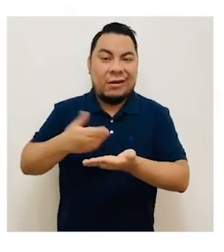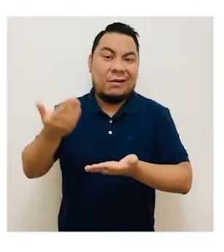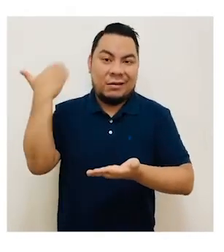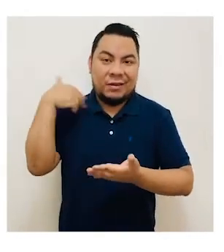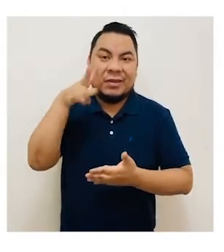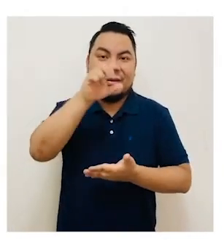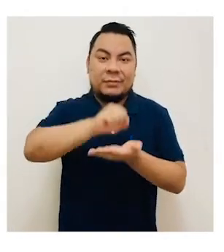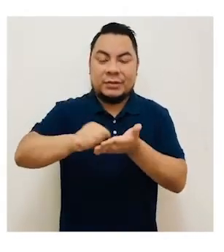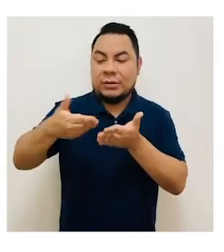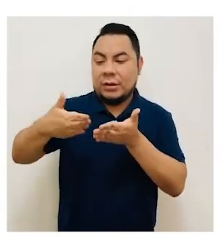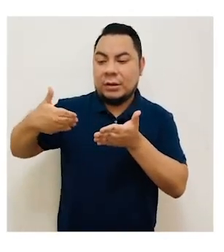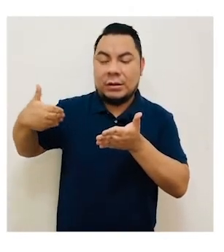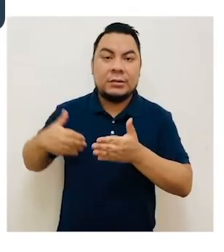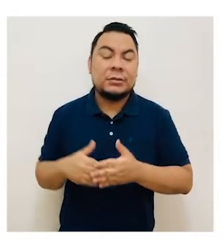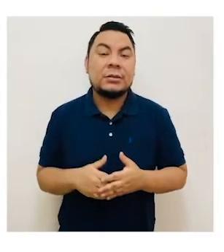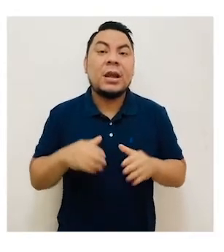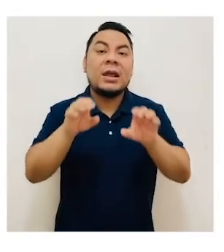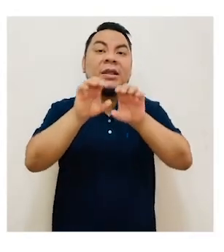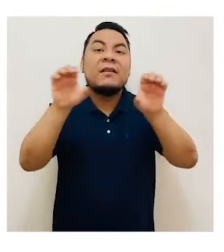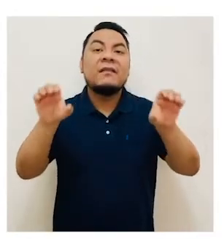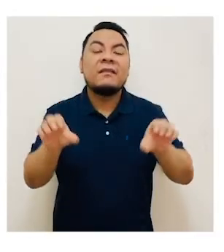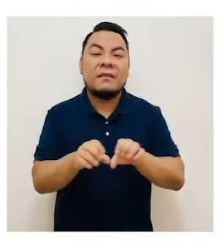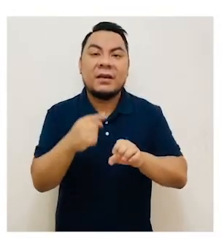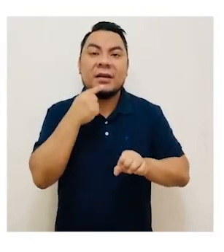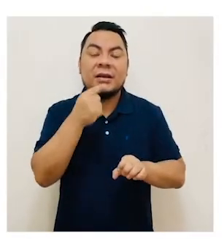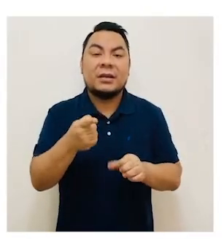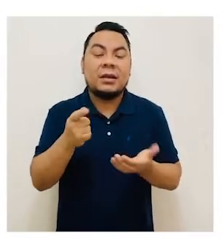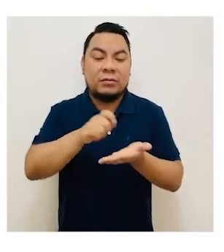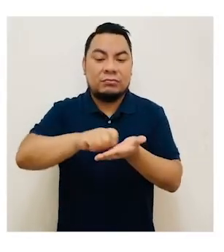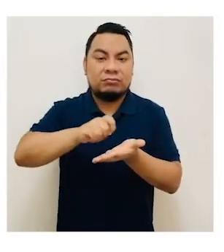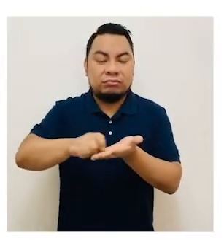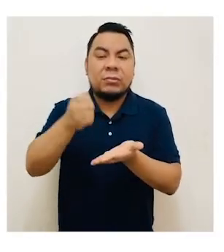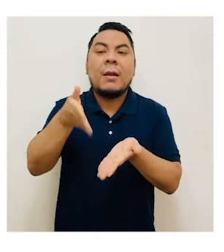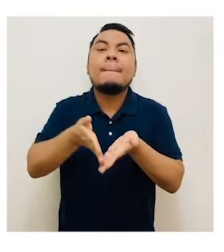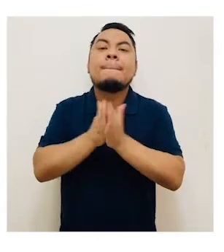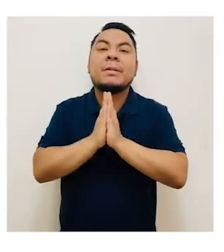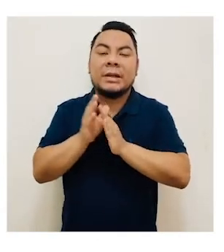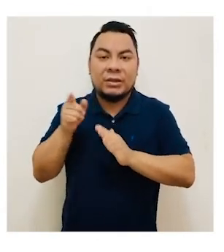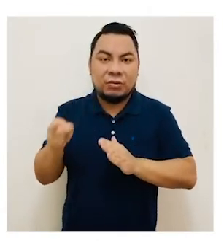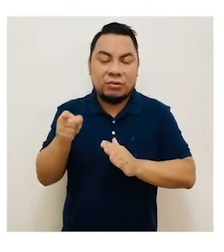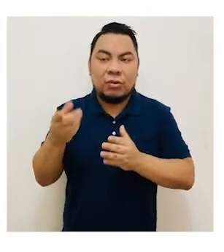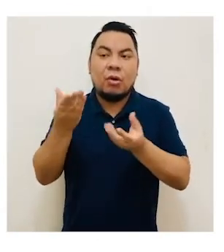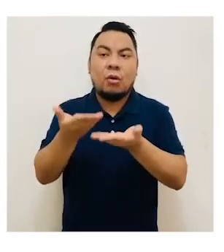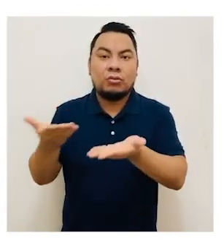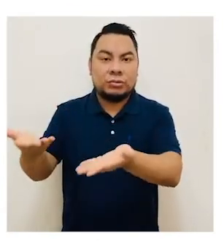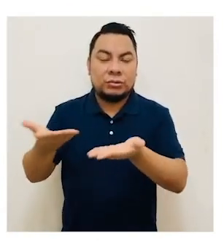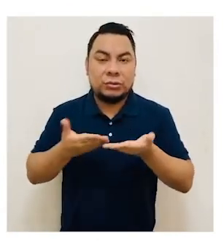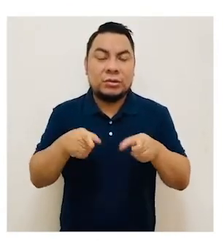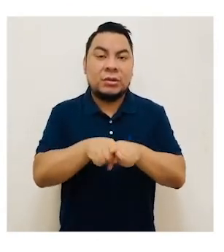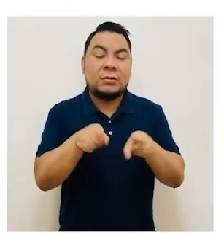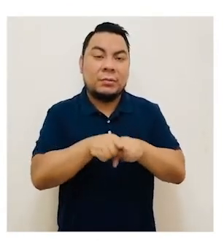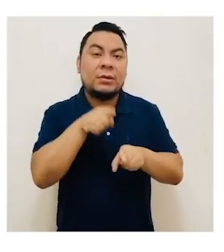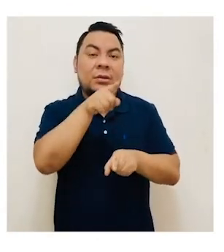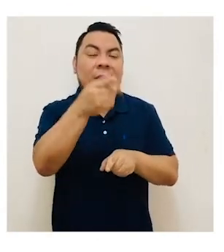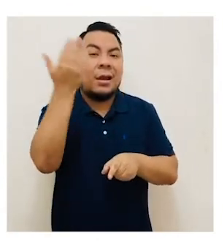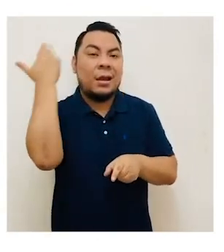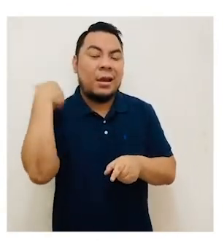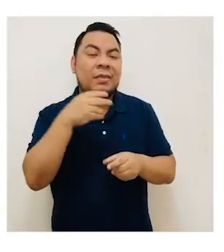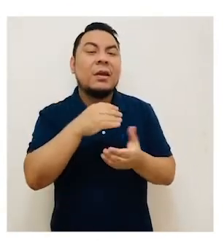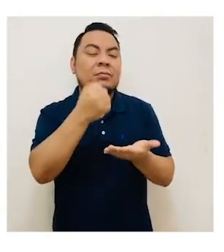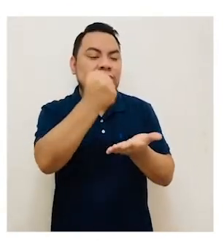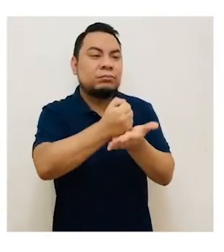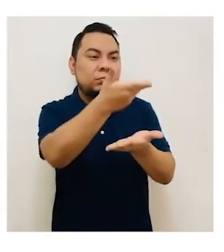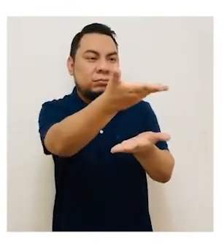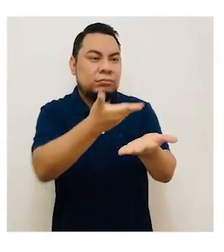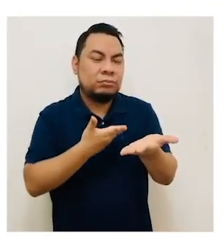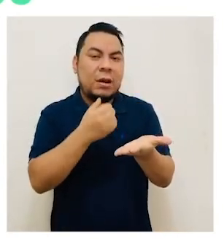adoptivo, 3 meses de antigüedad. Certificado negativo de sucesión intestada, expedido por registros públicos con